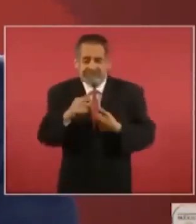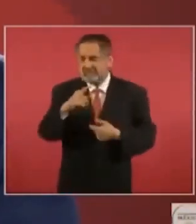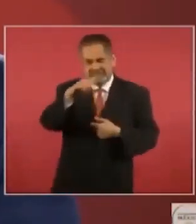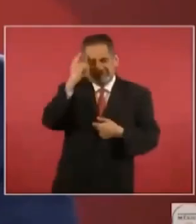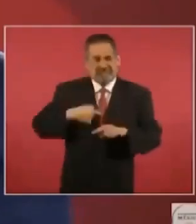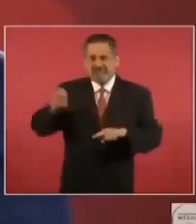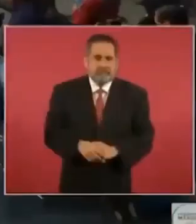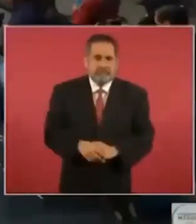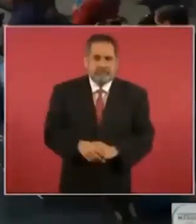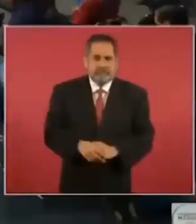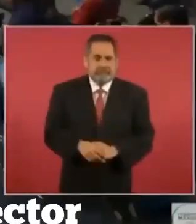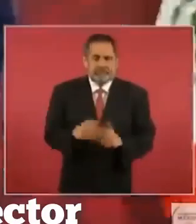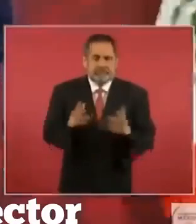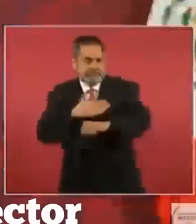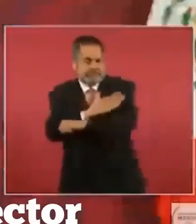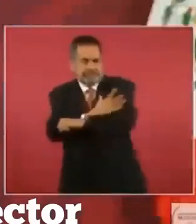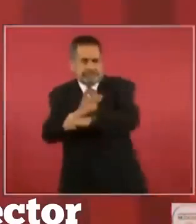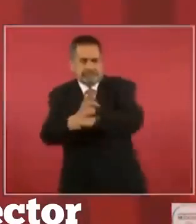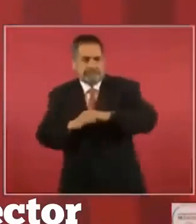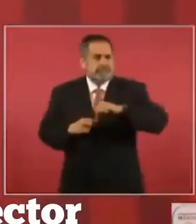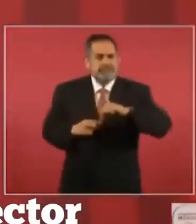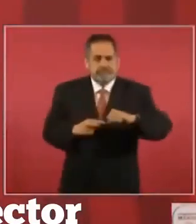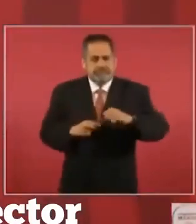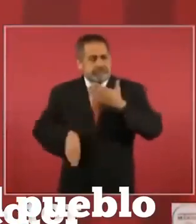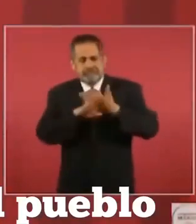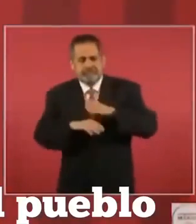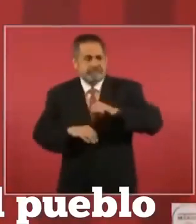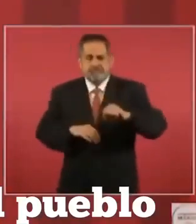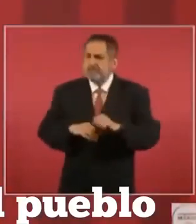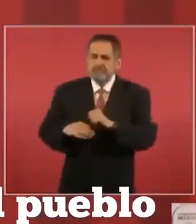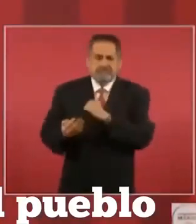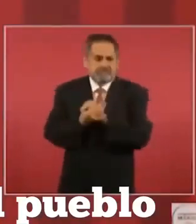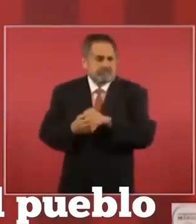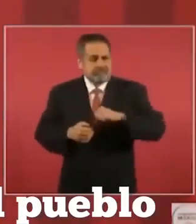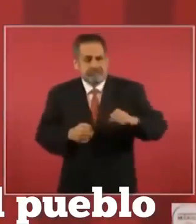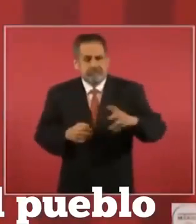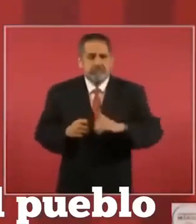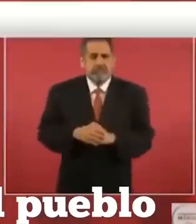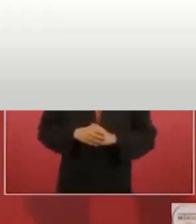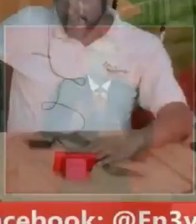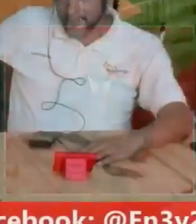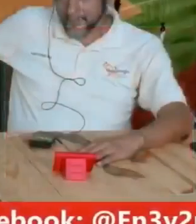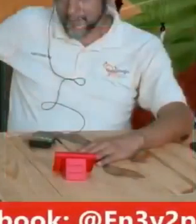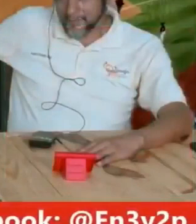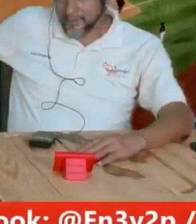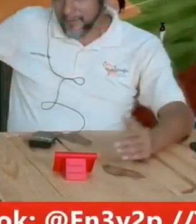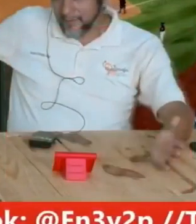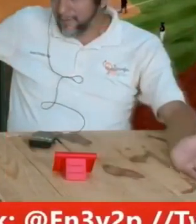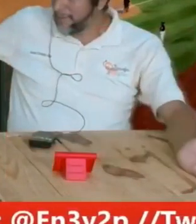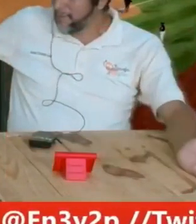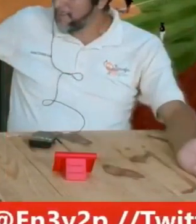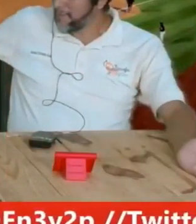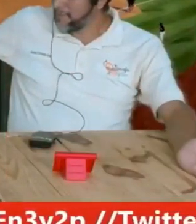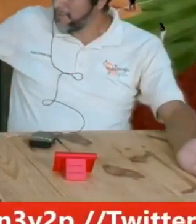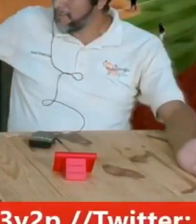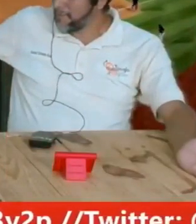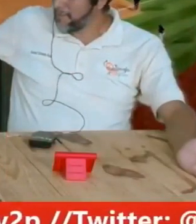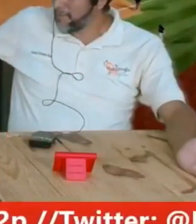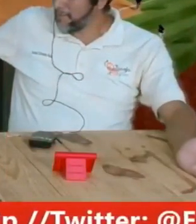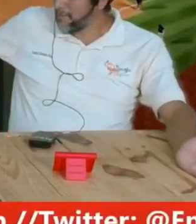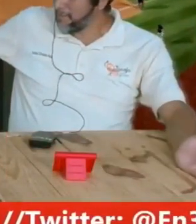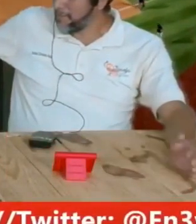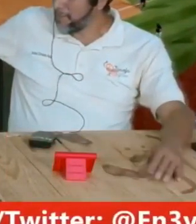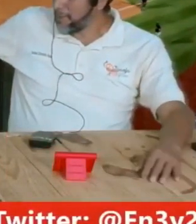hubiesen destruido, pero ese es mi escudo, protector, mi ángel de la guarda. Bueno, mi ángel de la guarda es el pueblo, pero... Bueno, pues la credibilidad de un gobierno